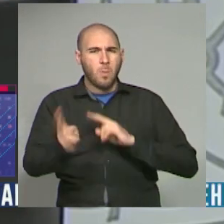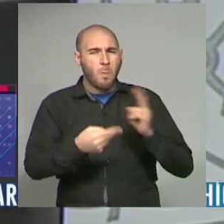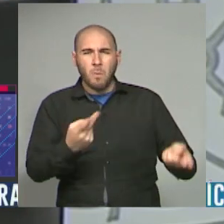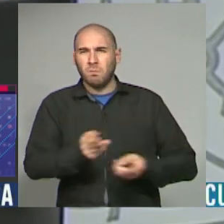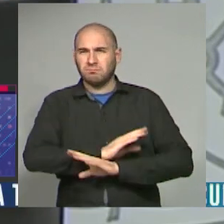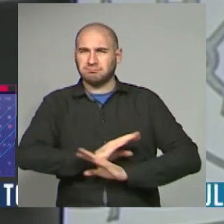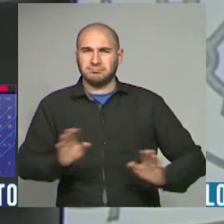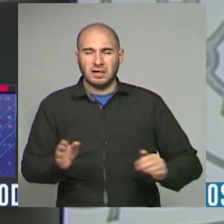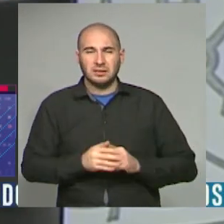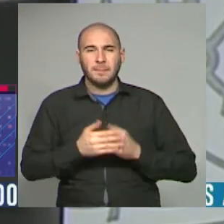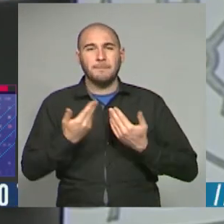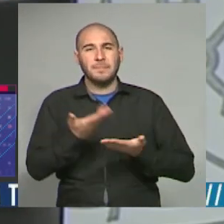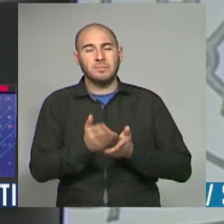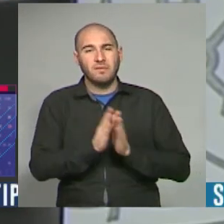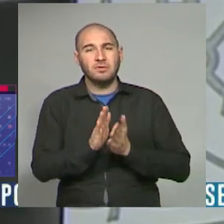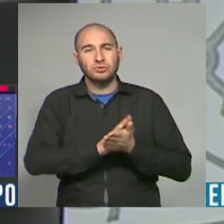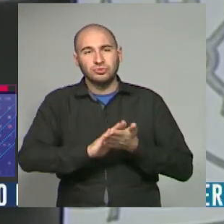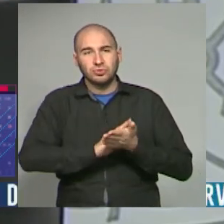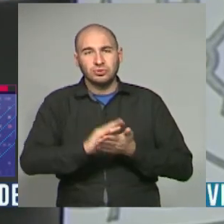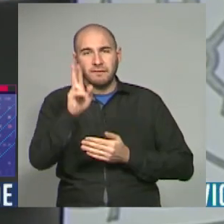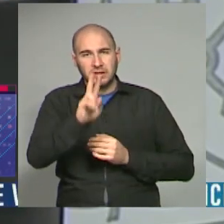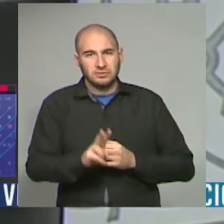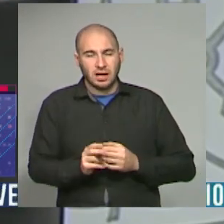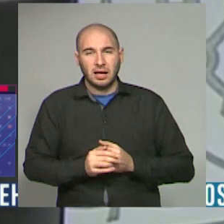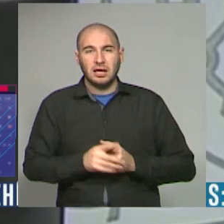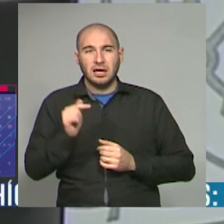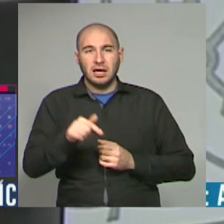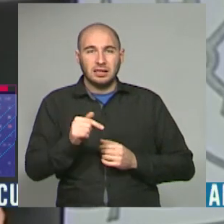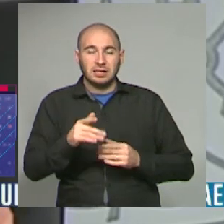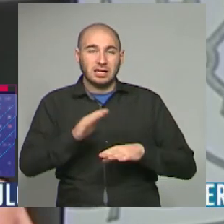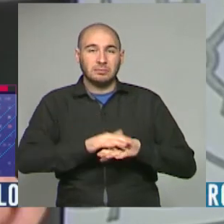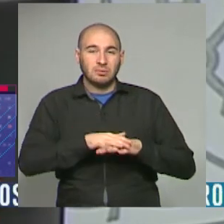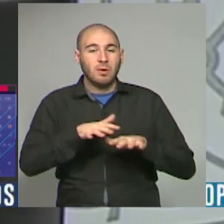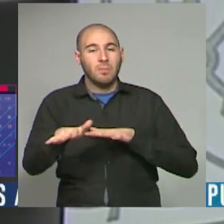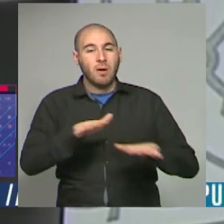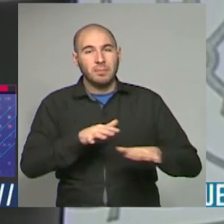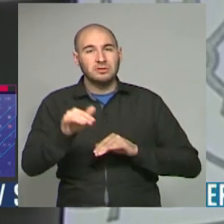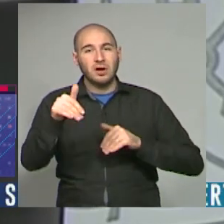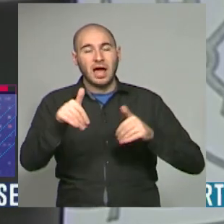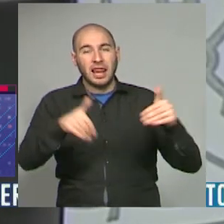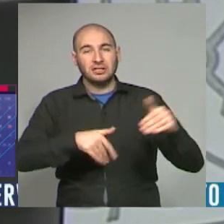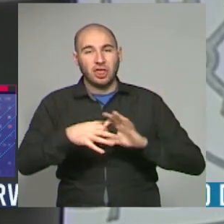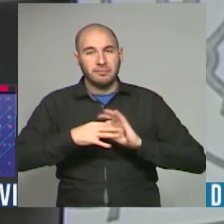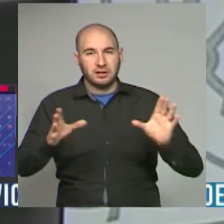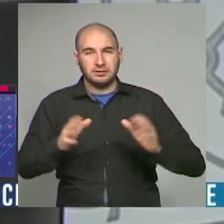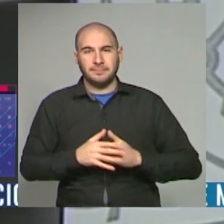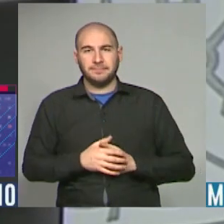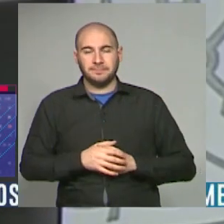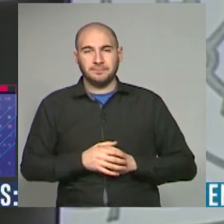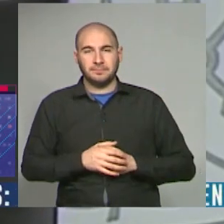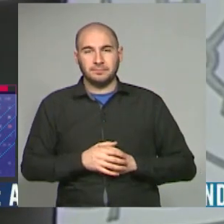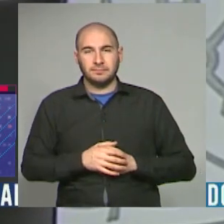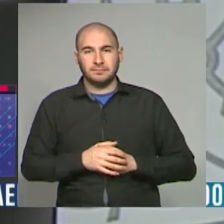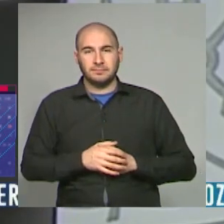de sangre e insistió en que la solución para Venezuela tiene que venir de la mano de un movimiento de elecciones democráticas.